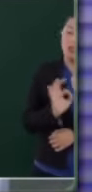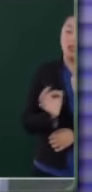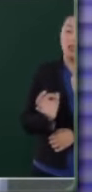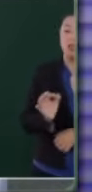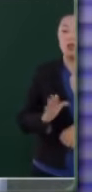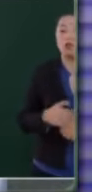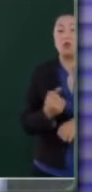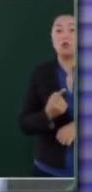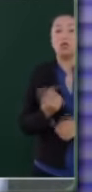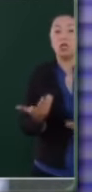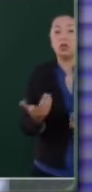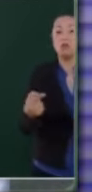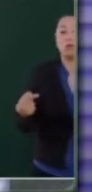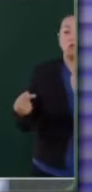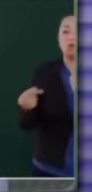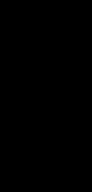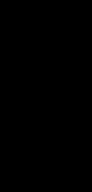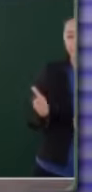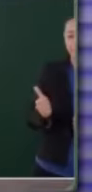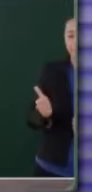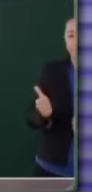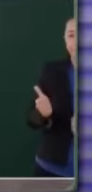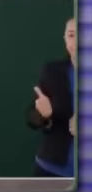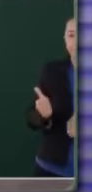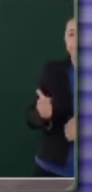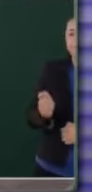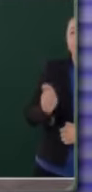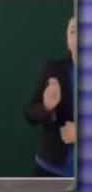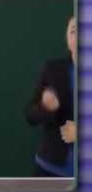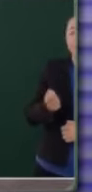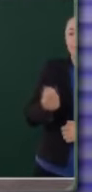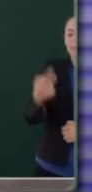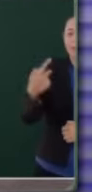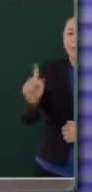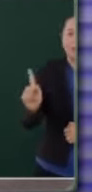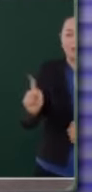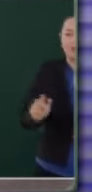deben determinar las instancias internacionales. Con la actitud